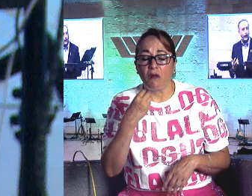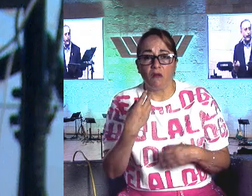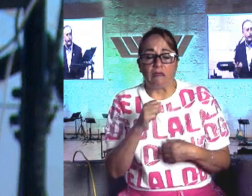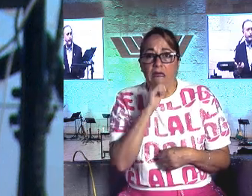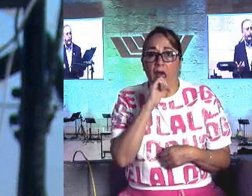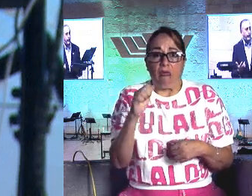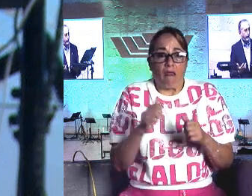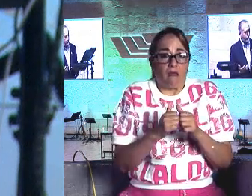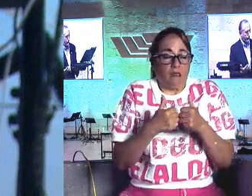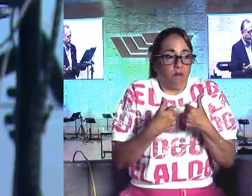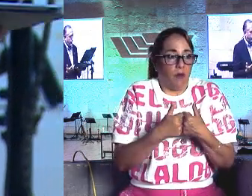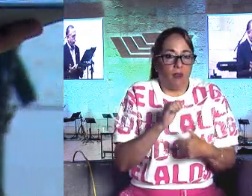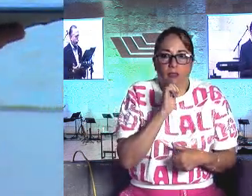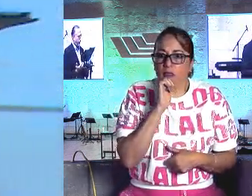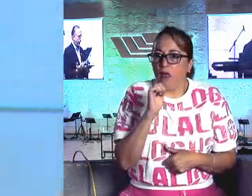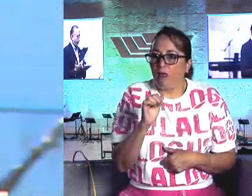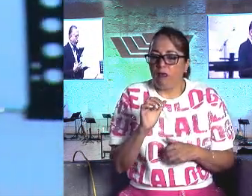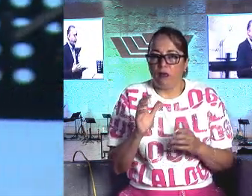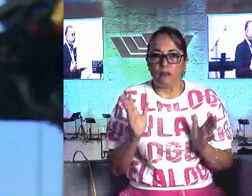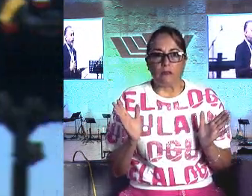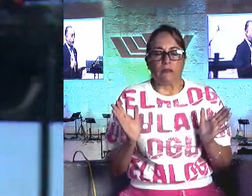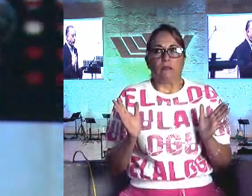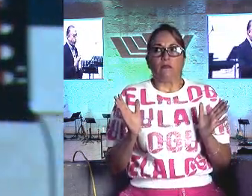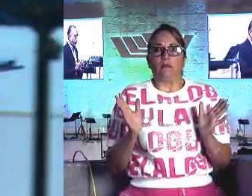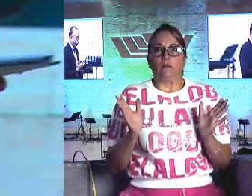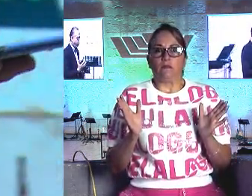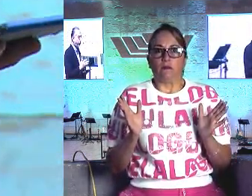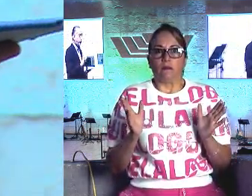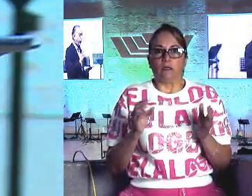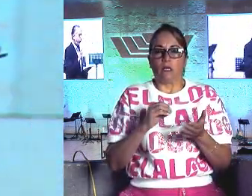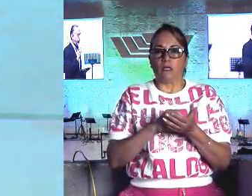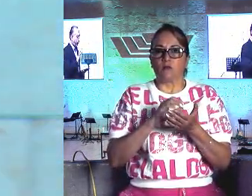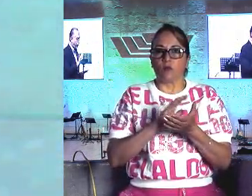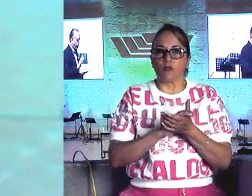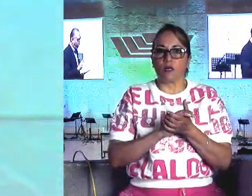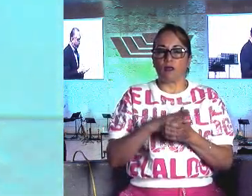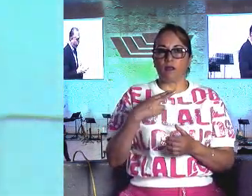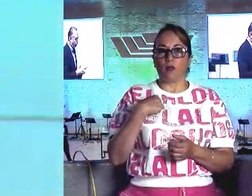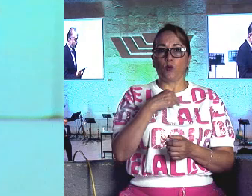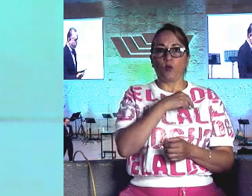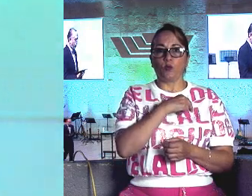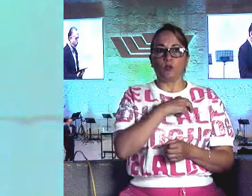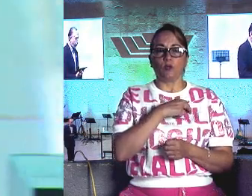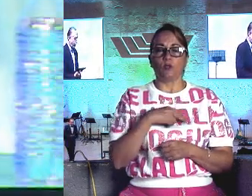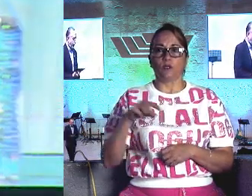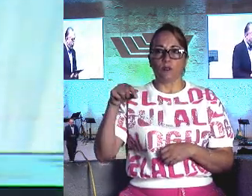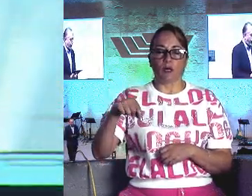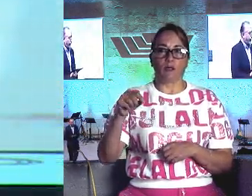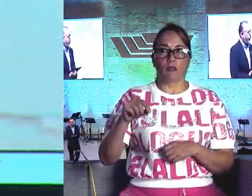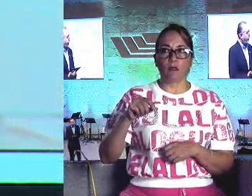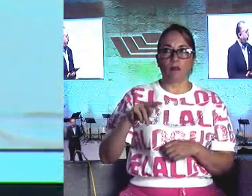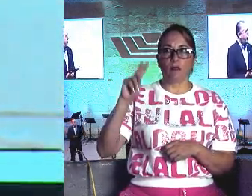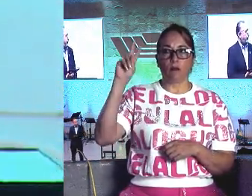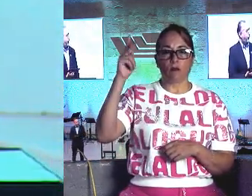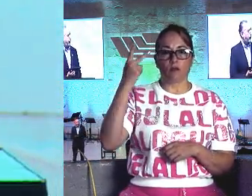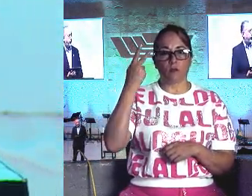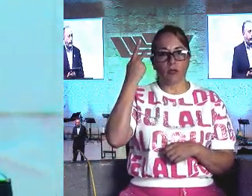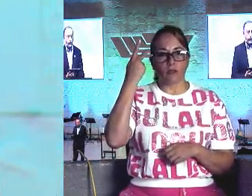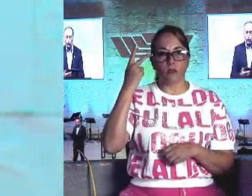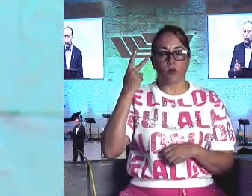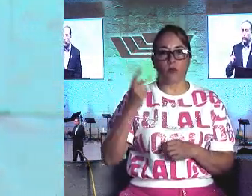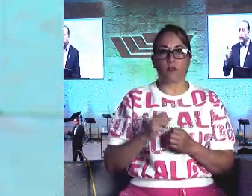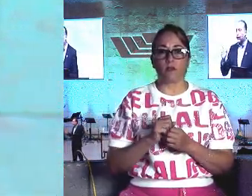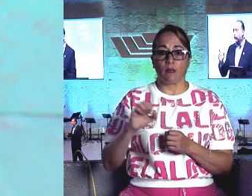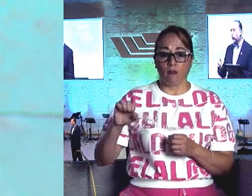nada. La esposa de uno de nuestros pastores que tenemos en el Centro Cristiano Catepec, ella